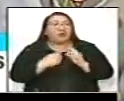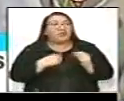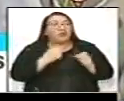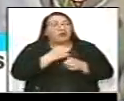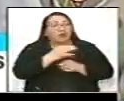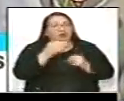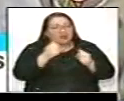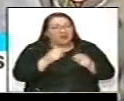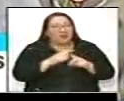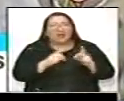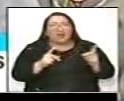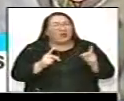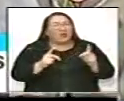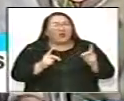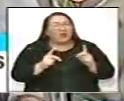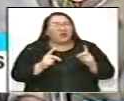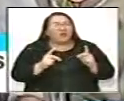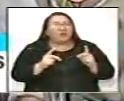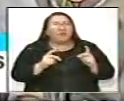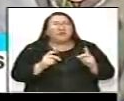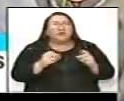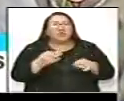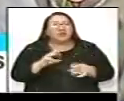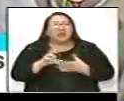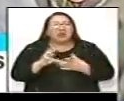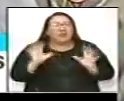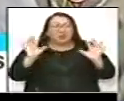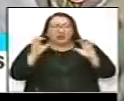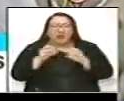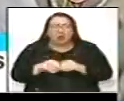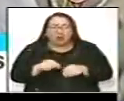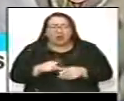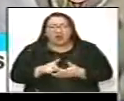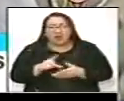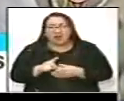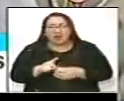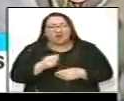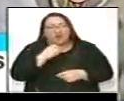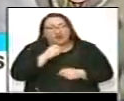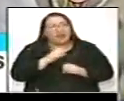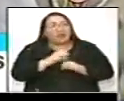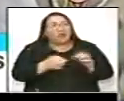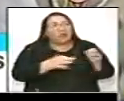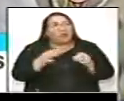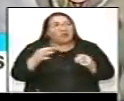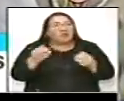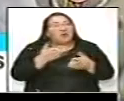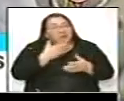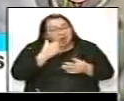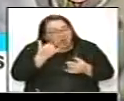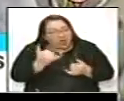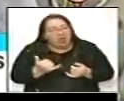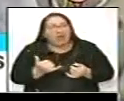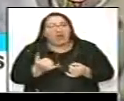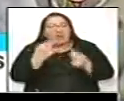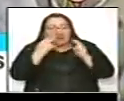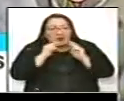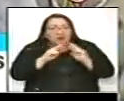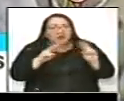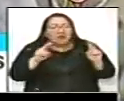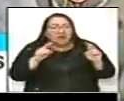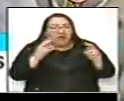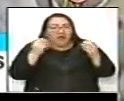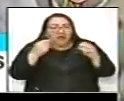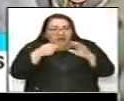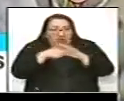desafío para no absolutizar ninguna de nuestras experiencias más locales, para mirarlas